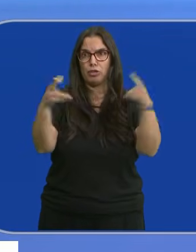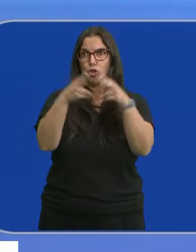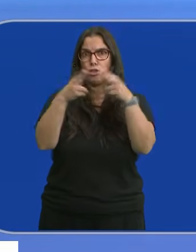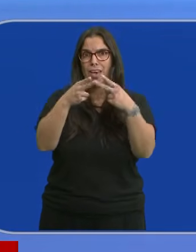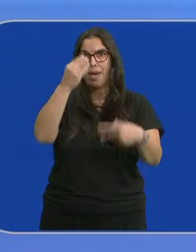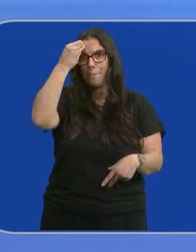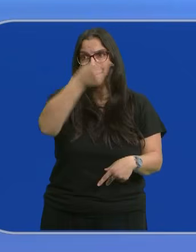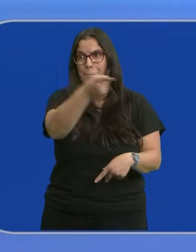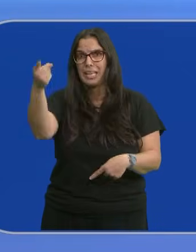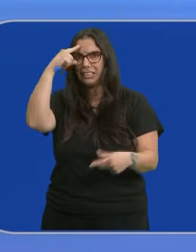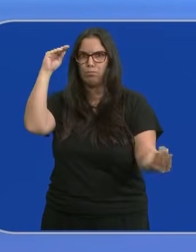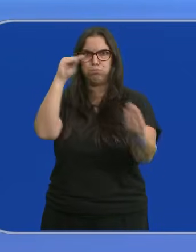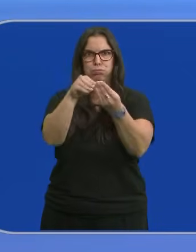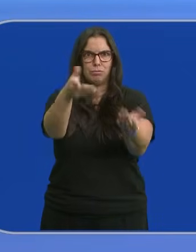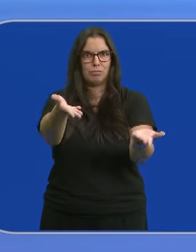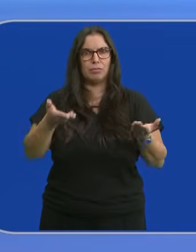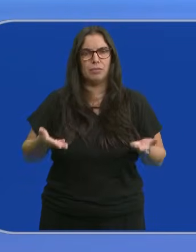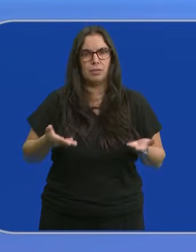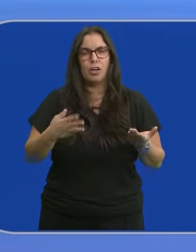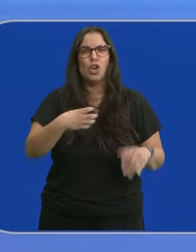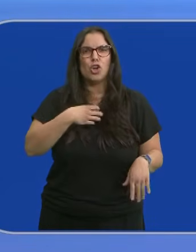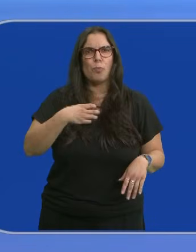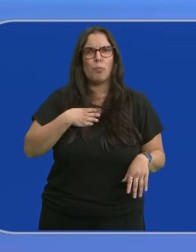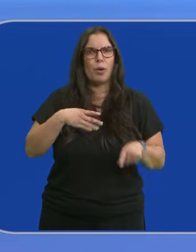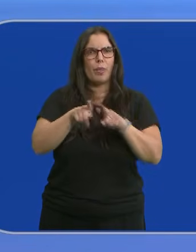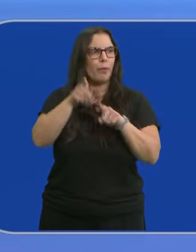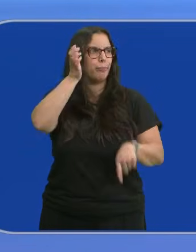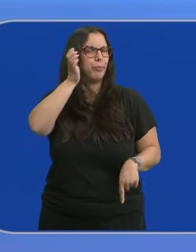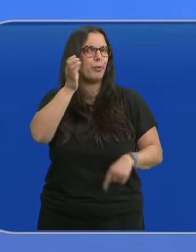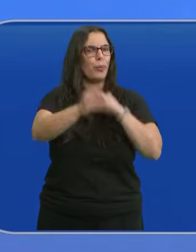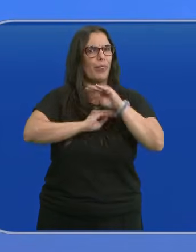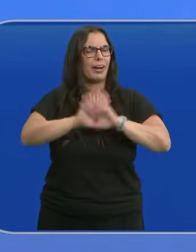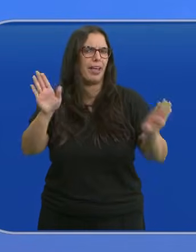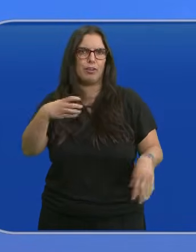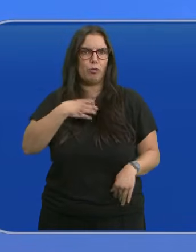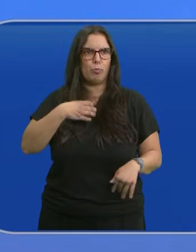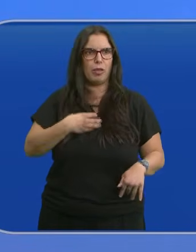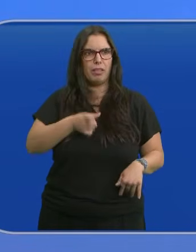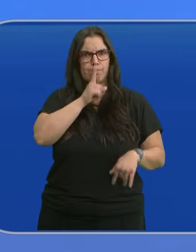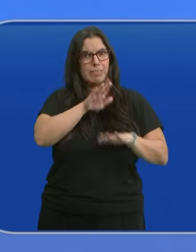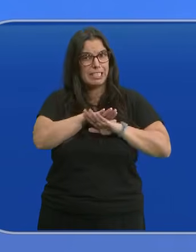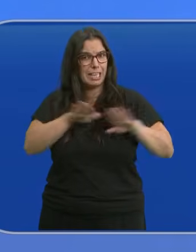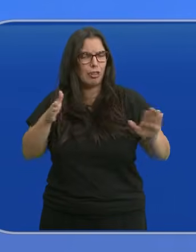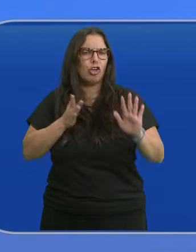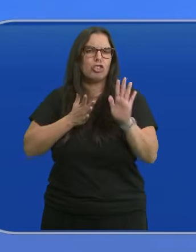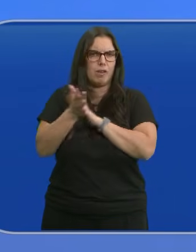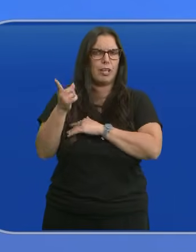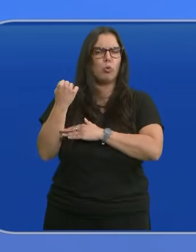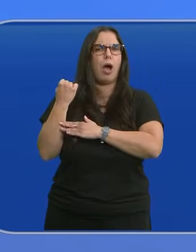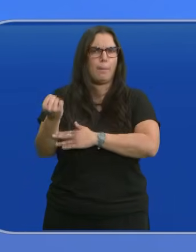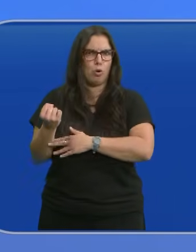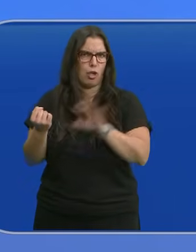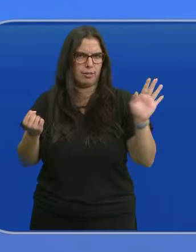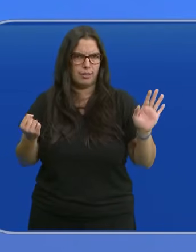de la sociedad española, que, como digo, no puede permanecer impasible. Los silencios siempre son cómplices y